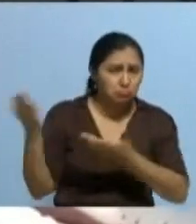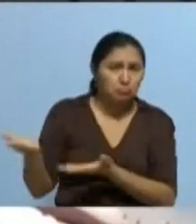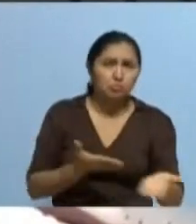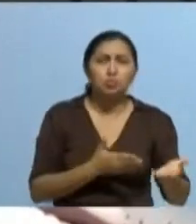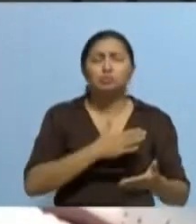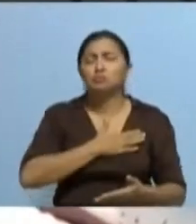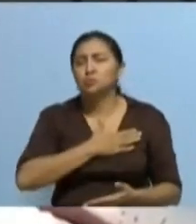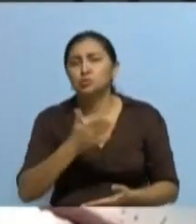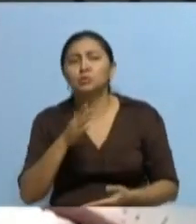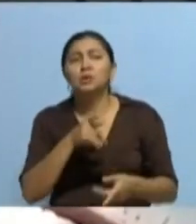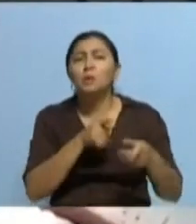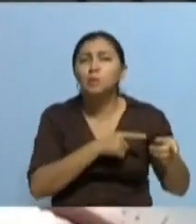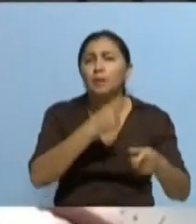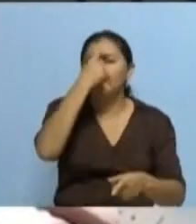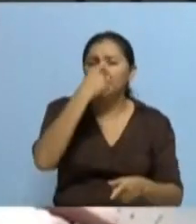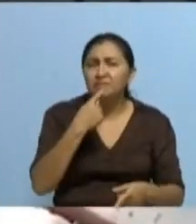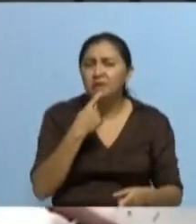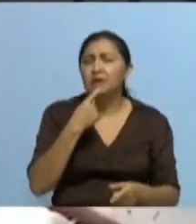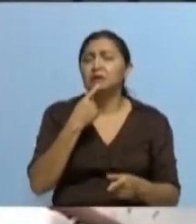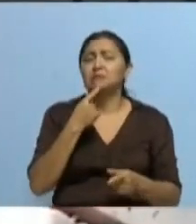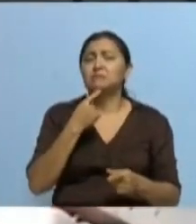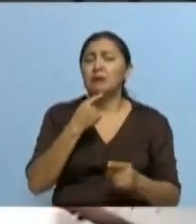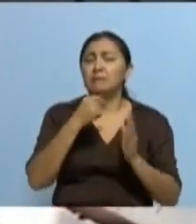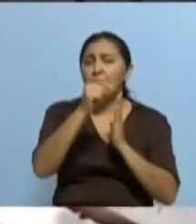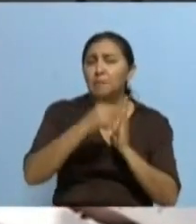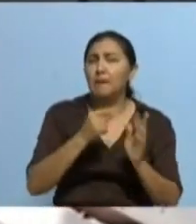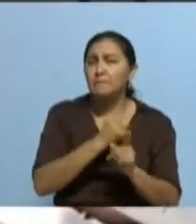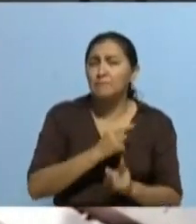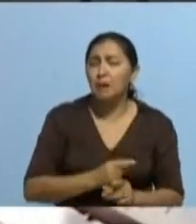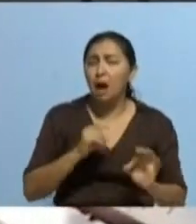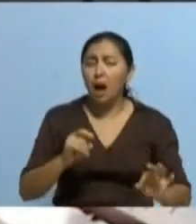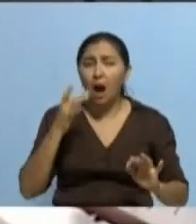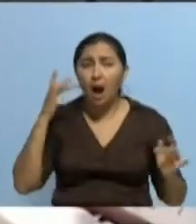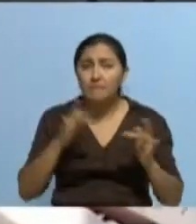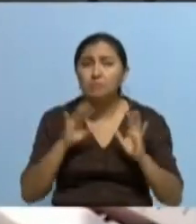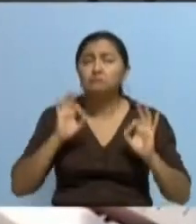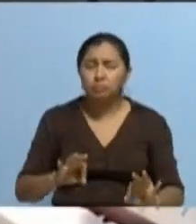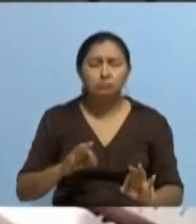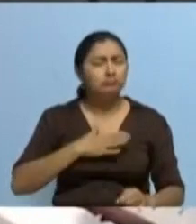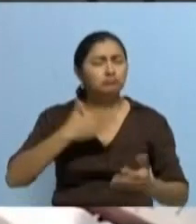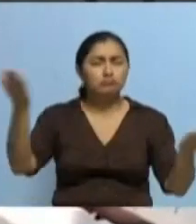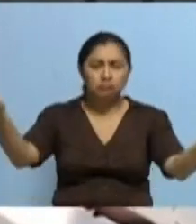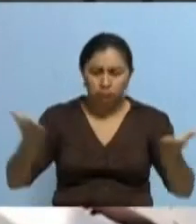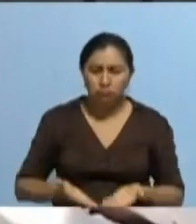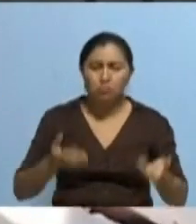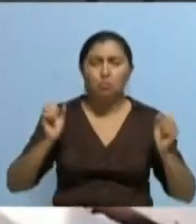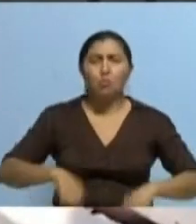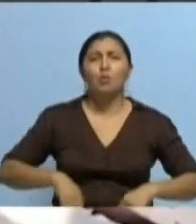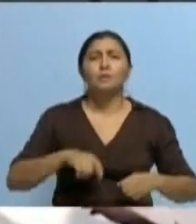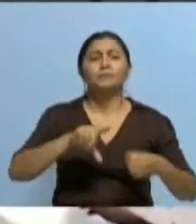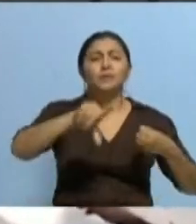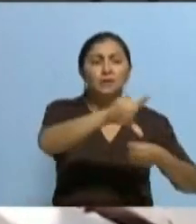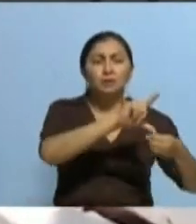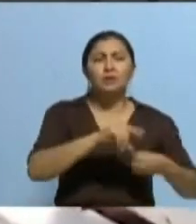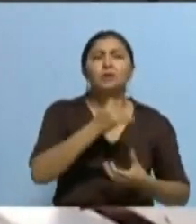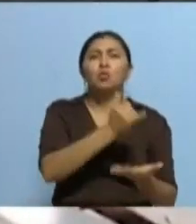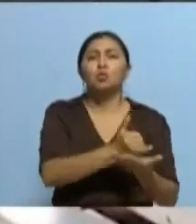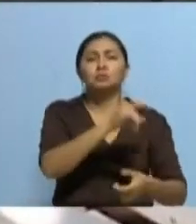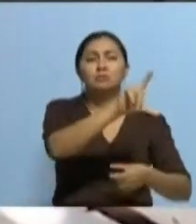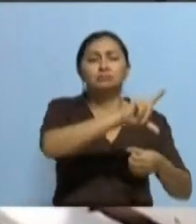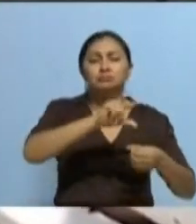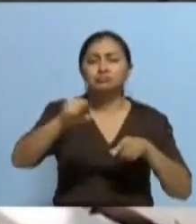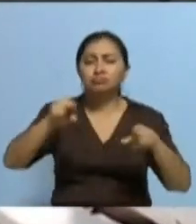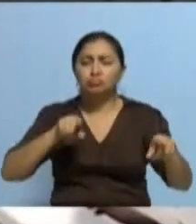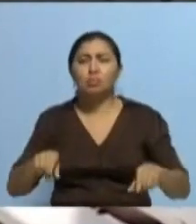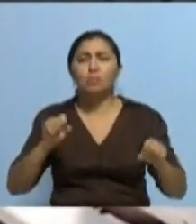los que consideren que cuentan con los requisitos, cuentan con la idoneidad para hacerlo, pueden acercarse a las diferentes juntas administradoras locales